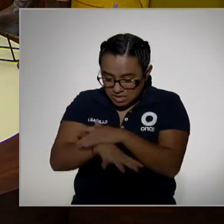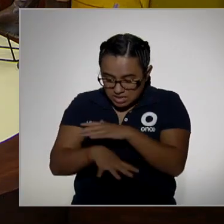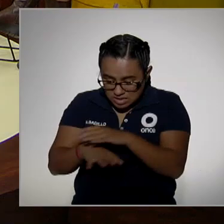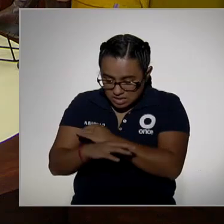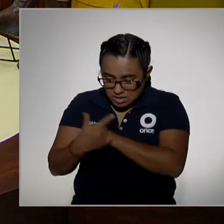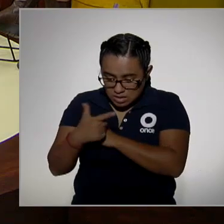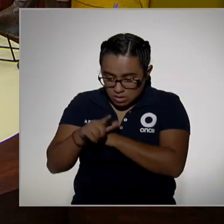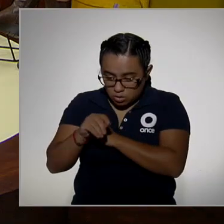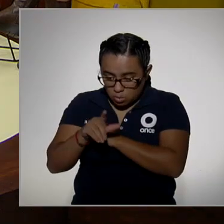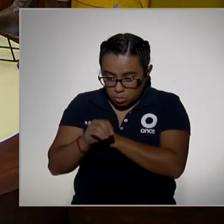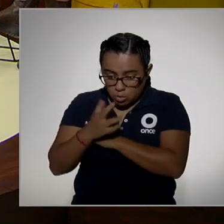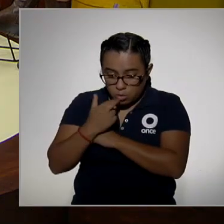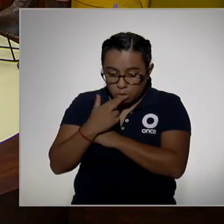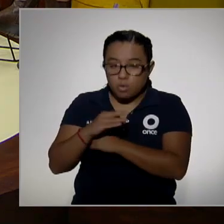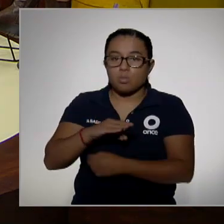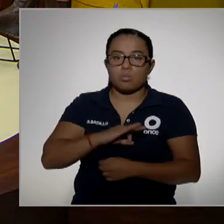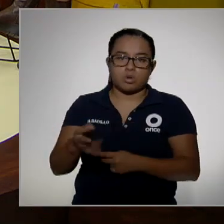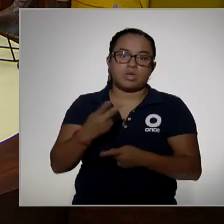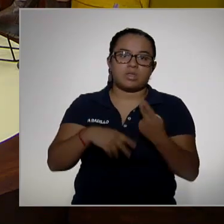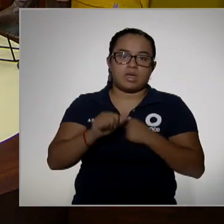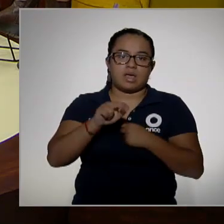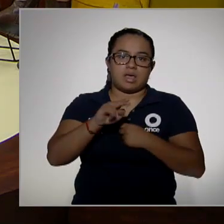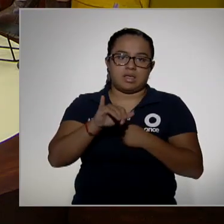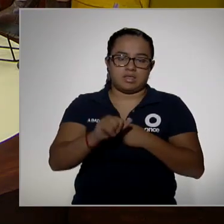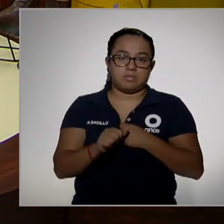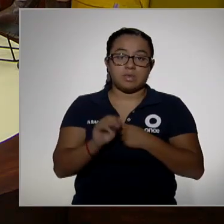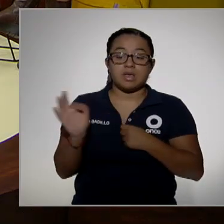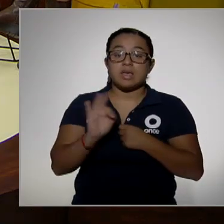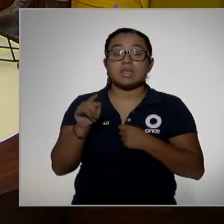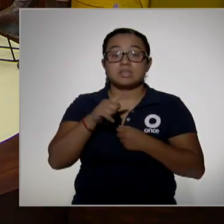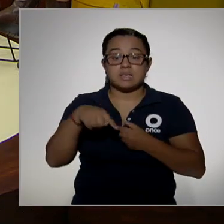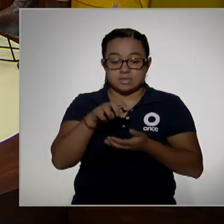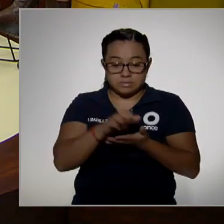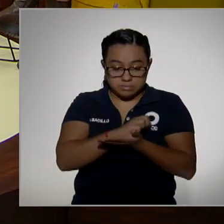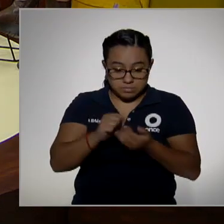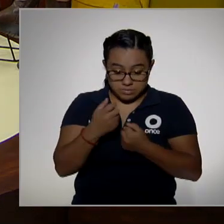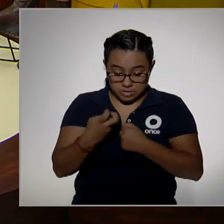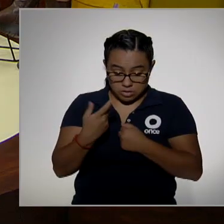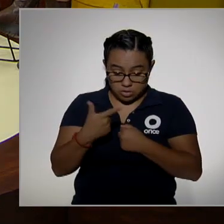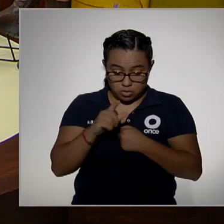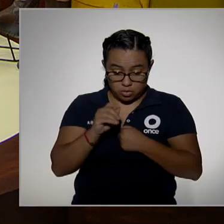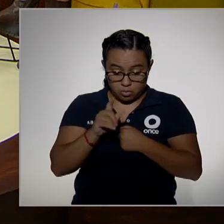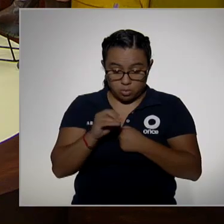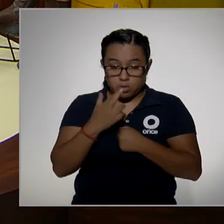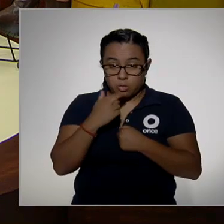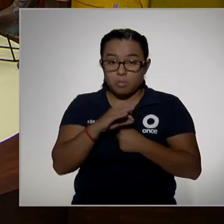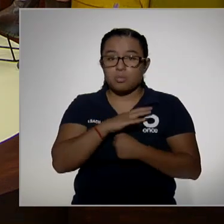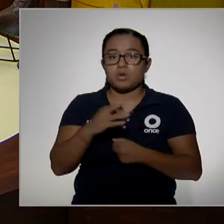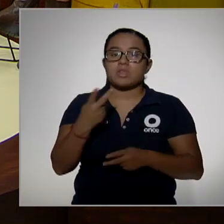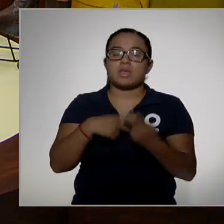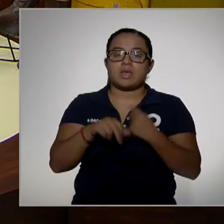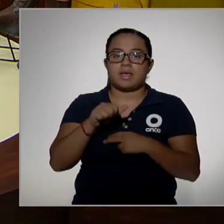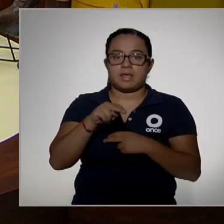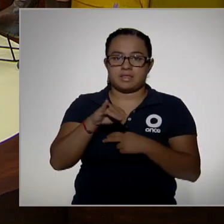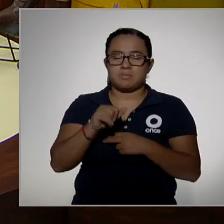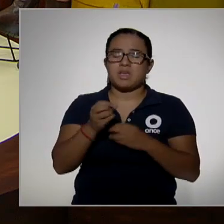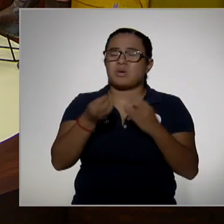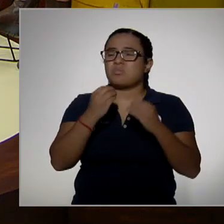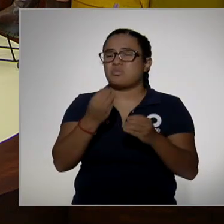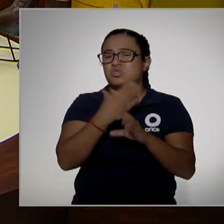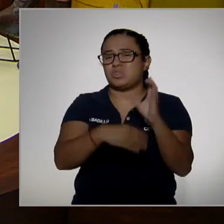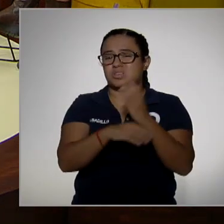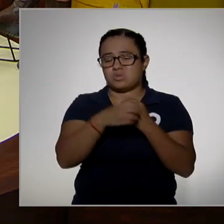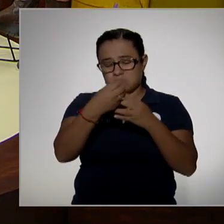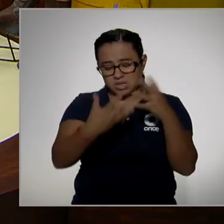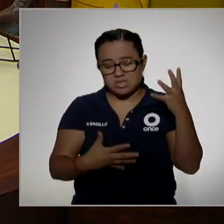del glóbulo rojo también puede haber anemia y si se destruyen los glóbulos rojos también puede haber anemia son muchas causas que nos llevan a